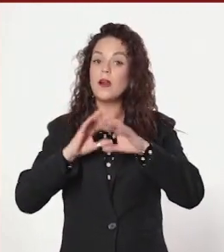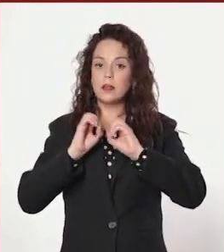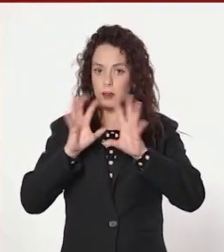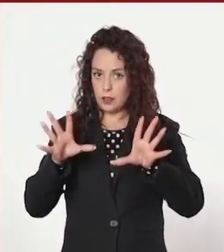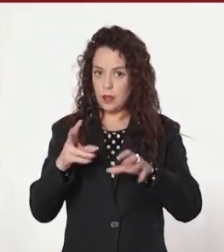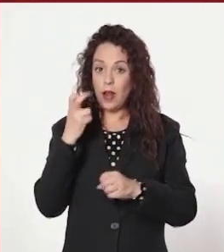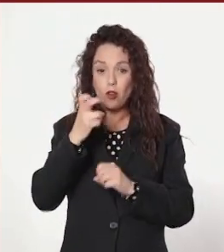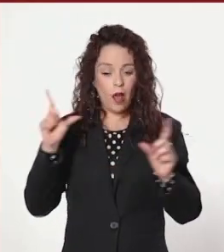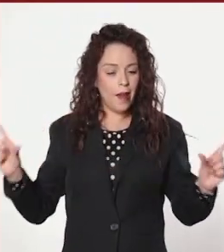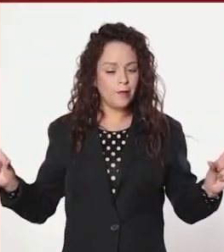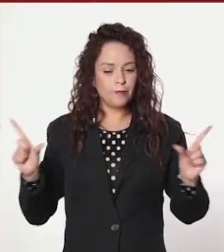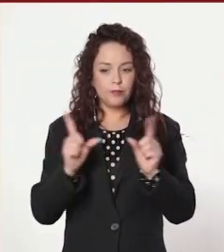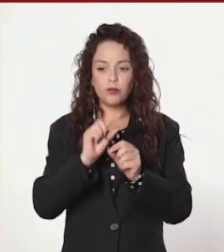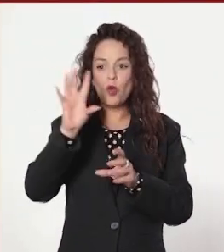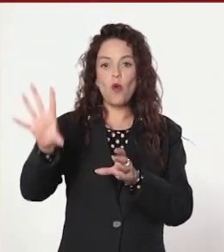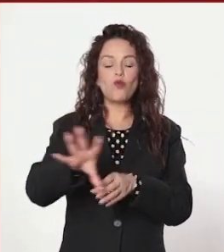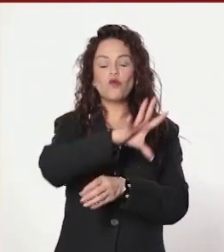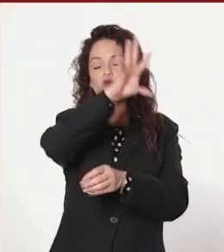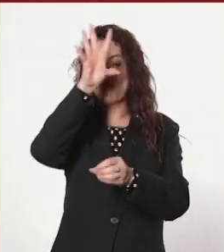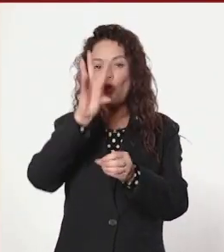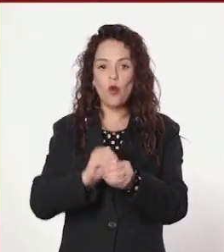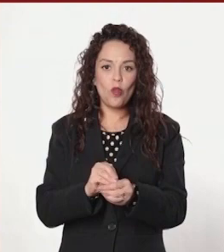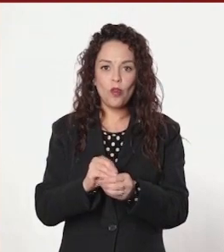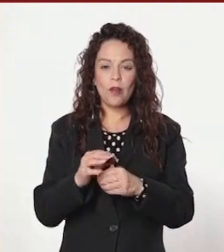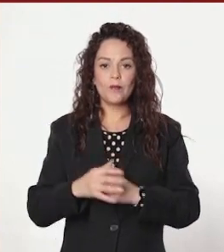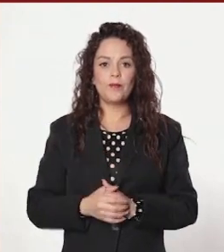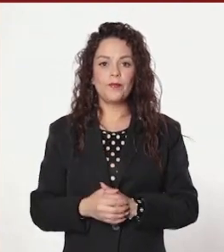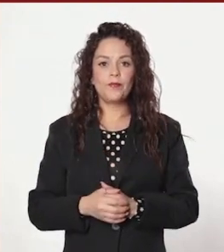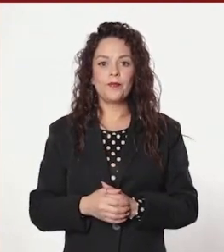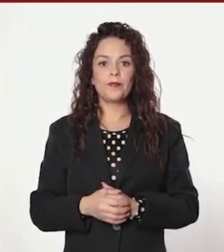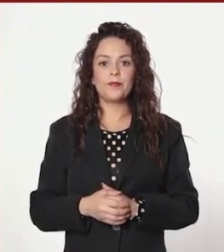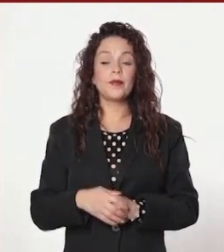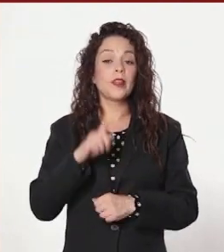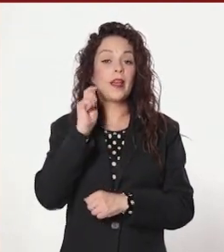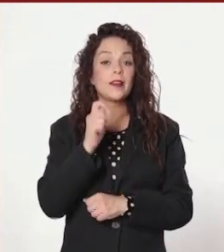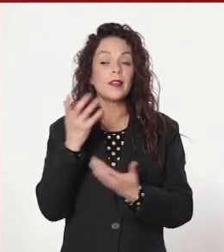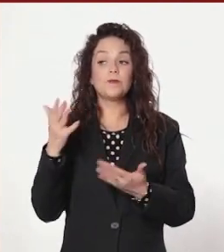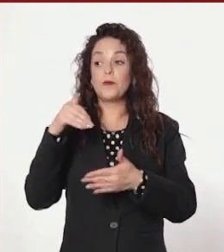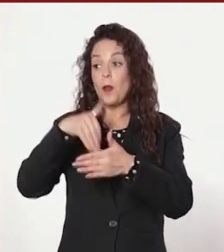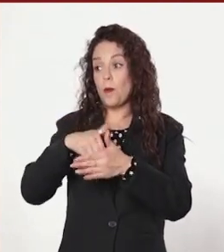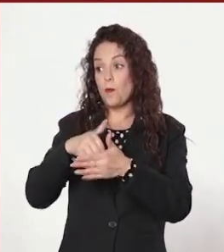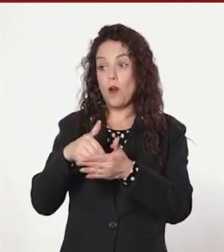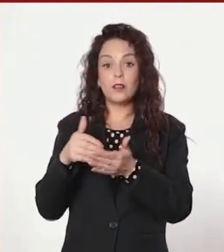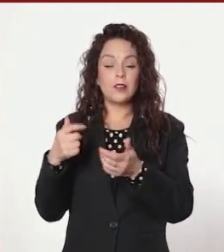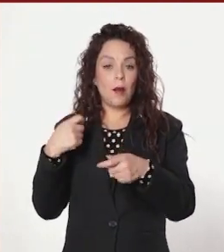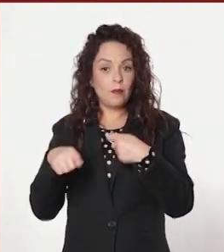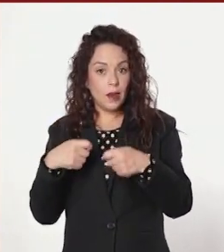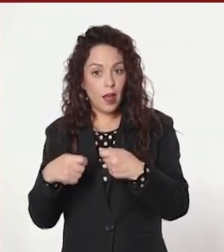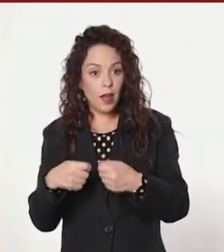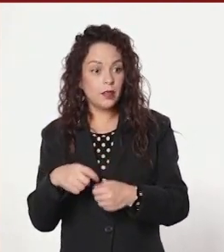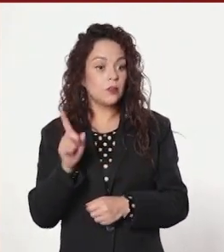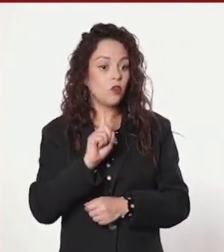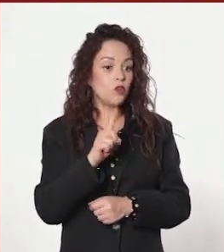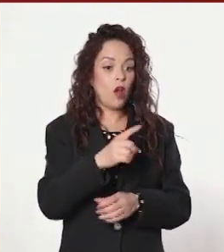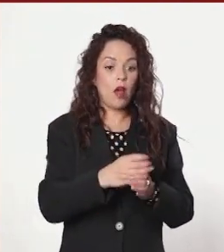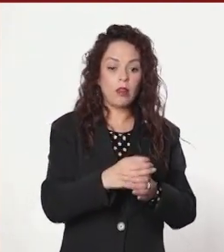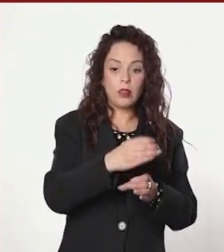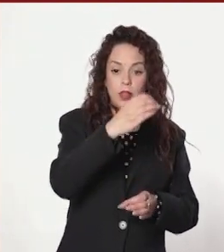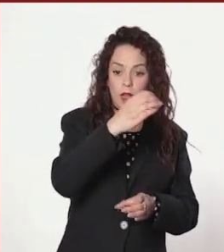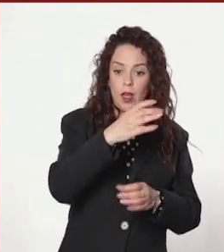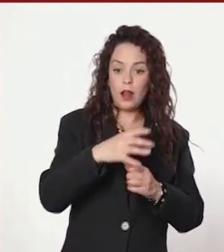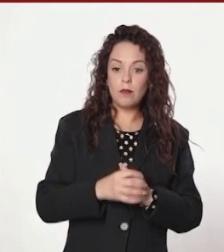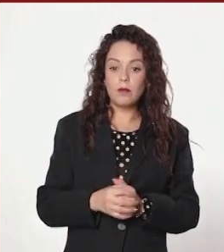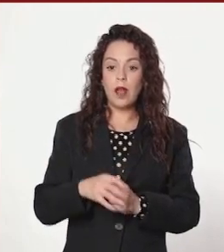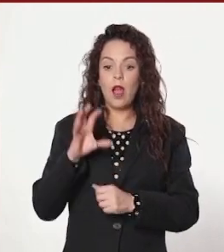resumen todo lo que traen de... Ya no usas bolsa de plástico, ahora trae tu termo, y ahora que si ya no